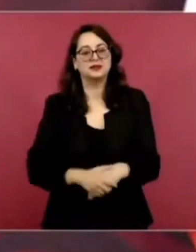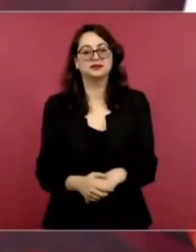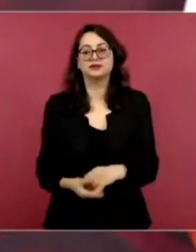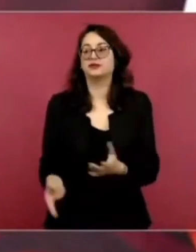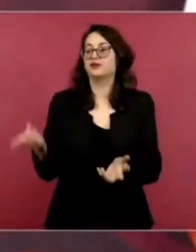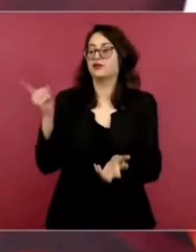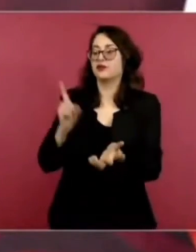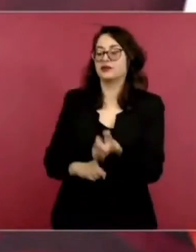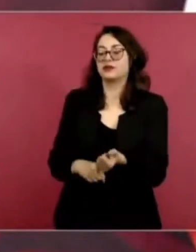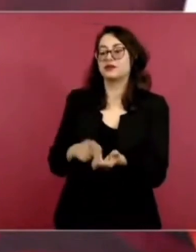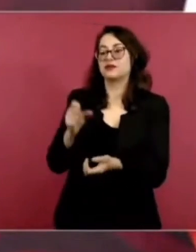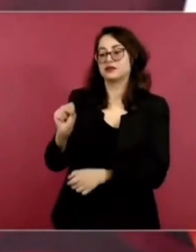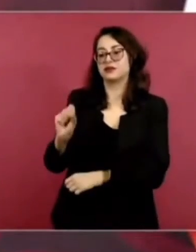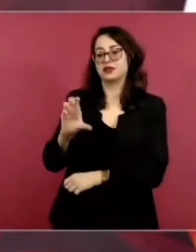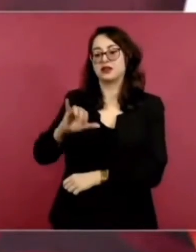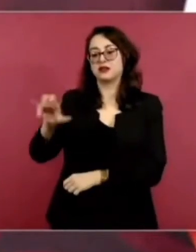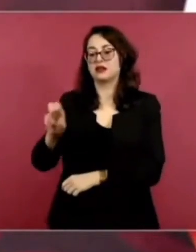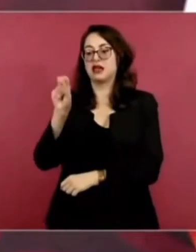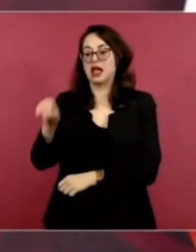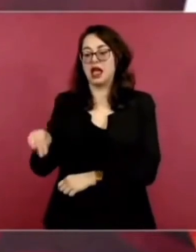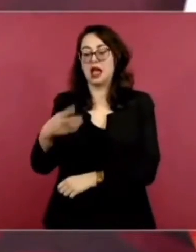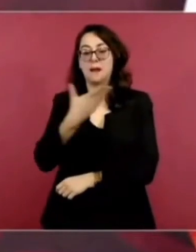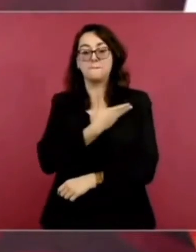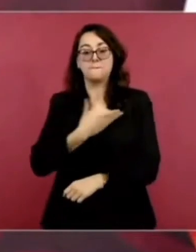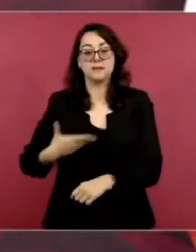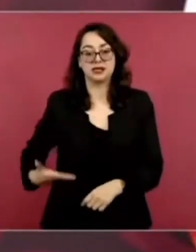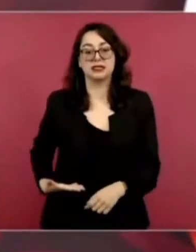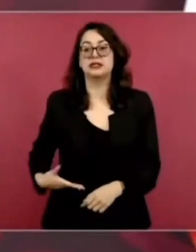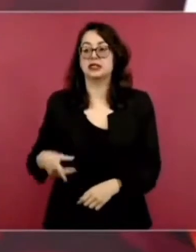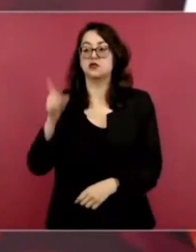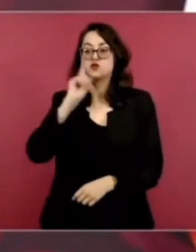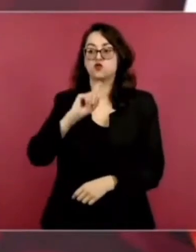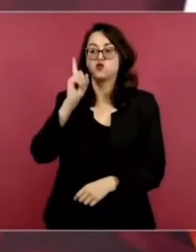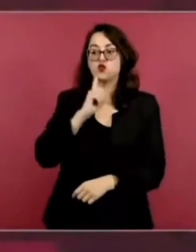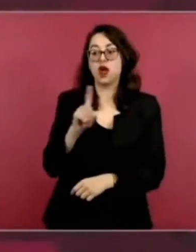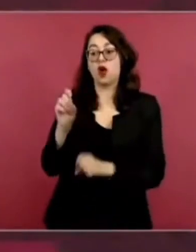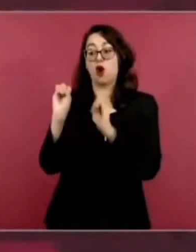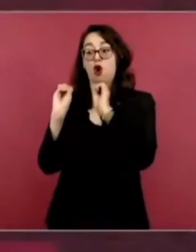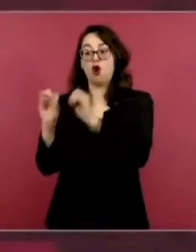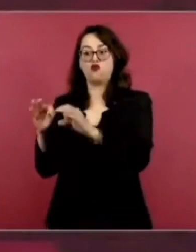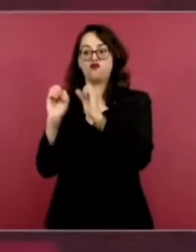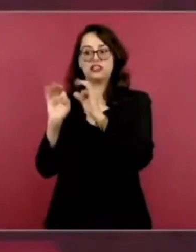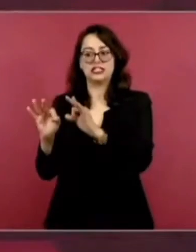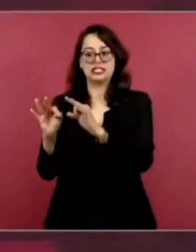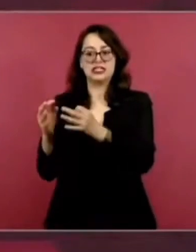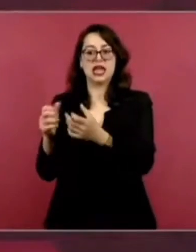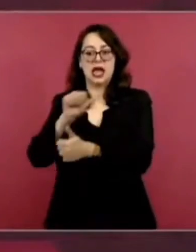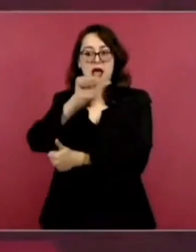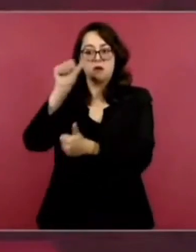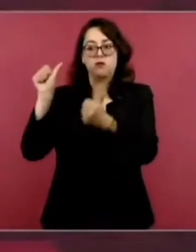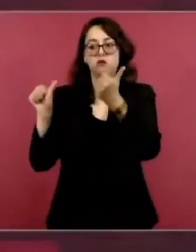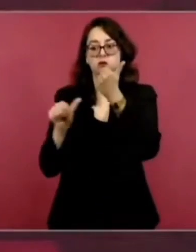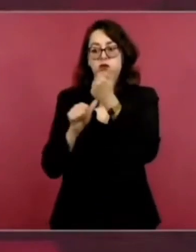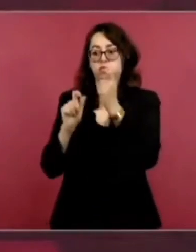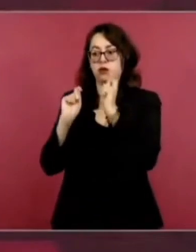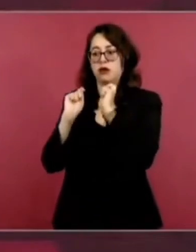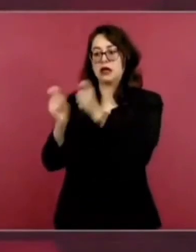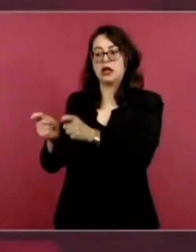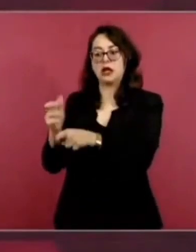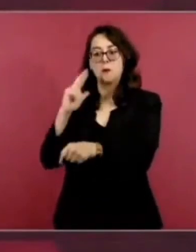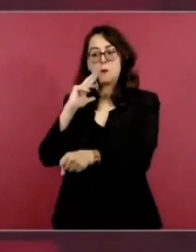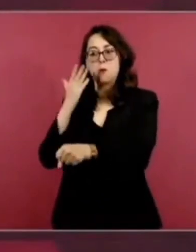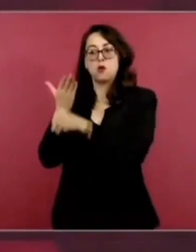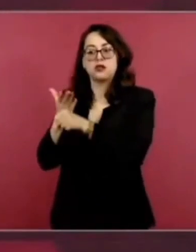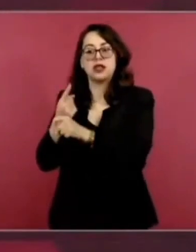de la presidenta de la Suprema Corte de Justicia a uno de los hombres